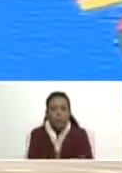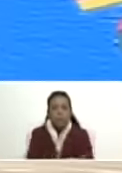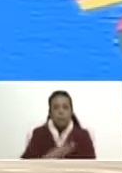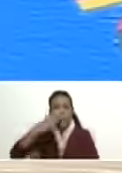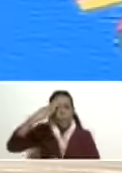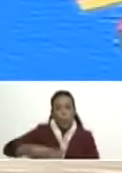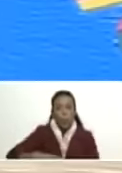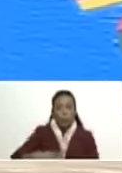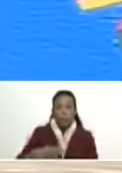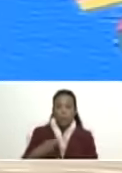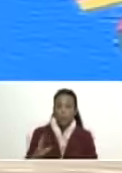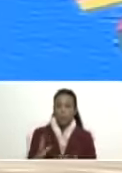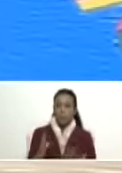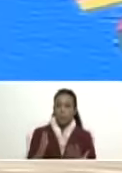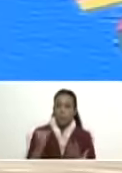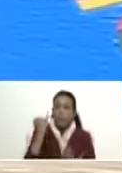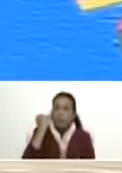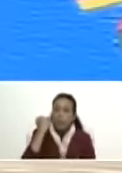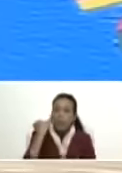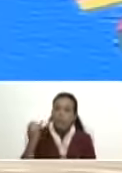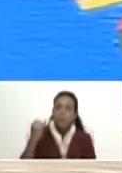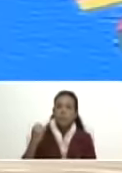Era una corriente muy poderosa